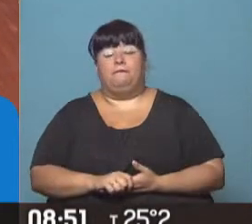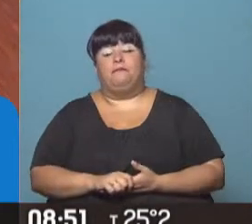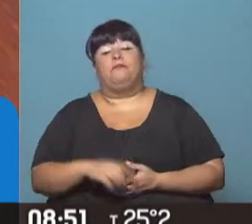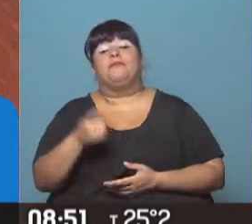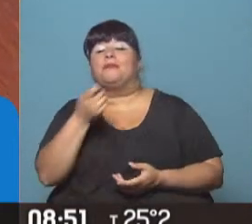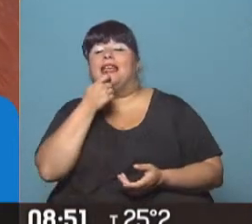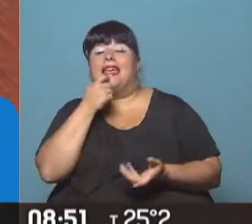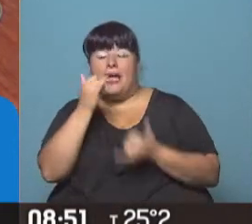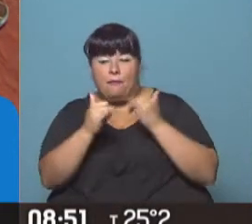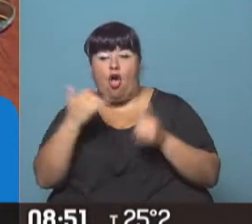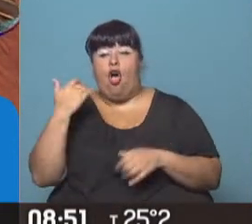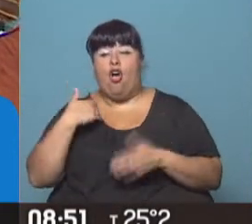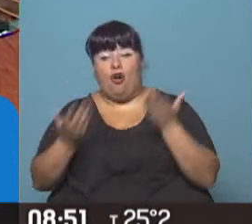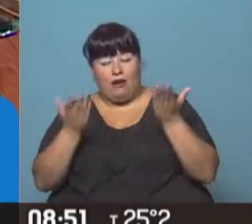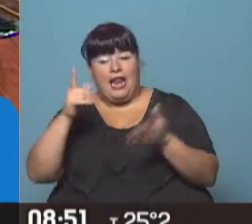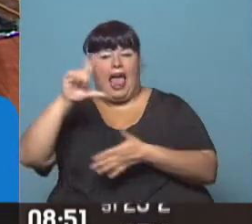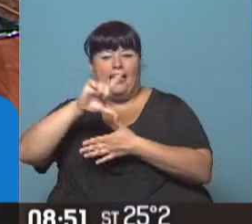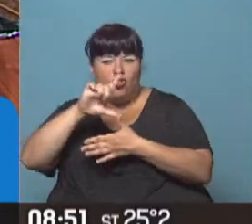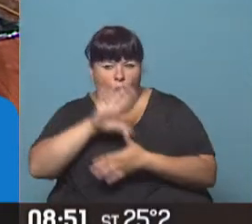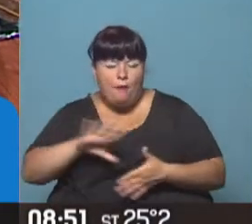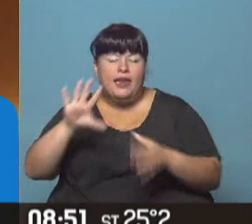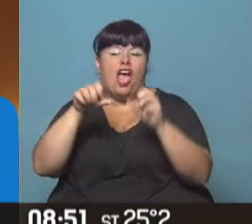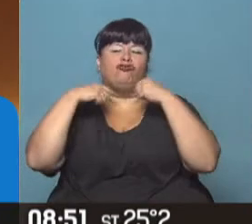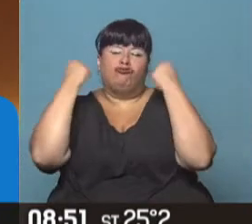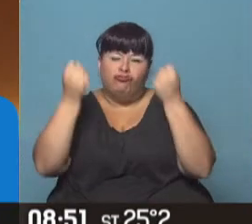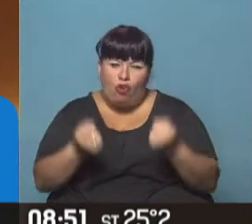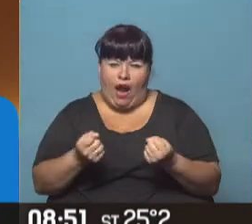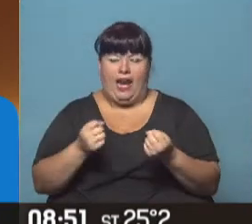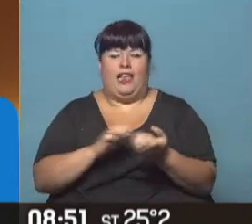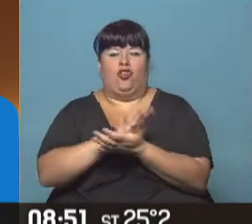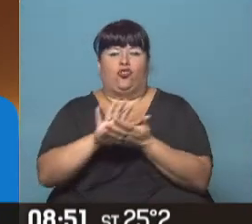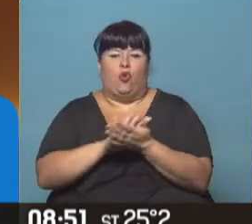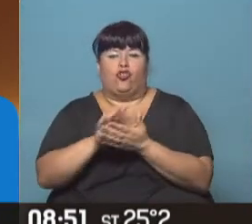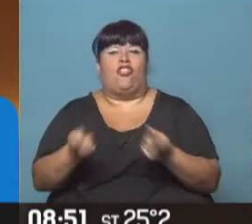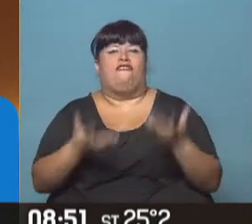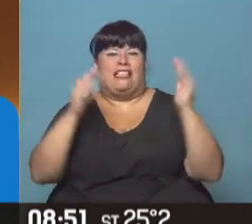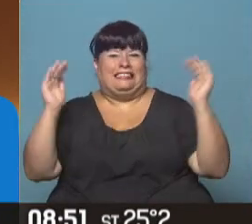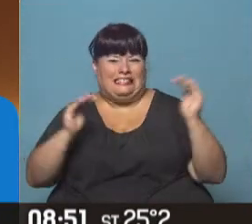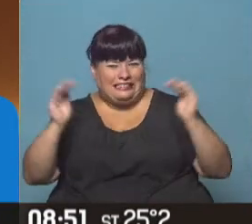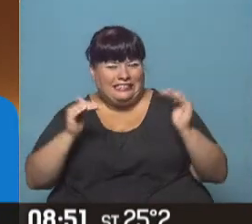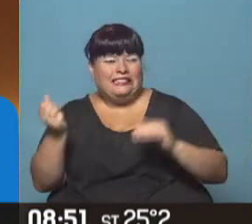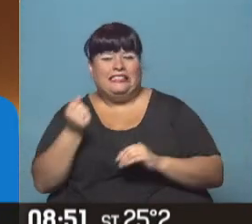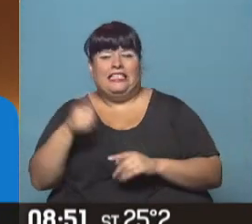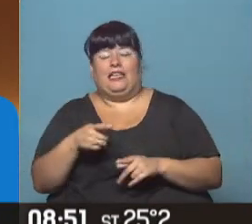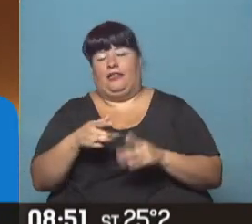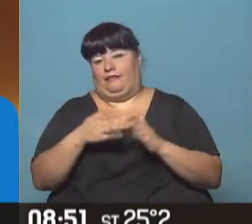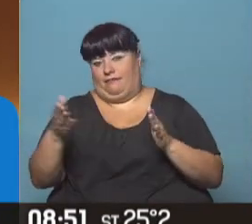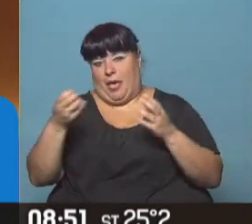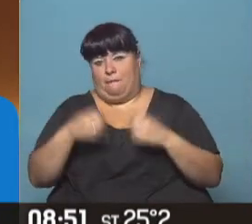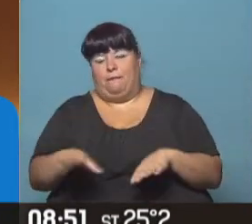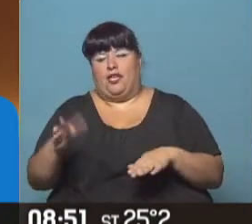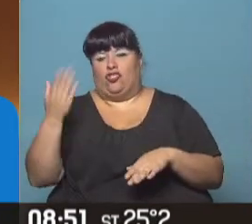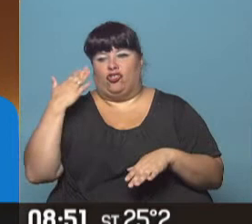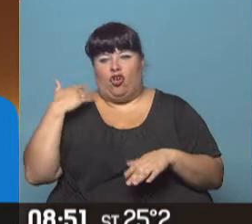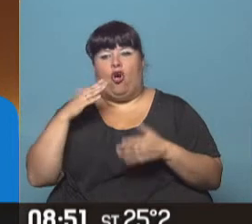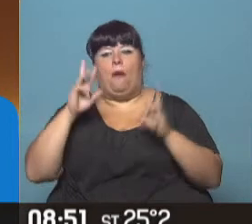para dar cuenta, Latinoamérica hizo un gran esfuerzo para salir de los procesos inflacionarios que fue a principio con